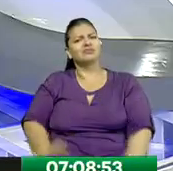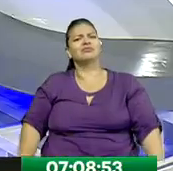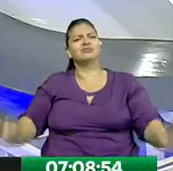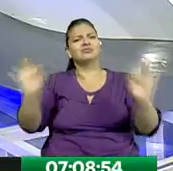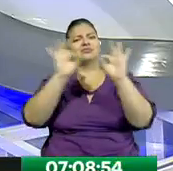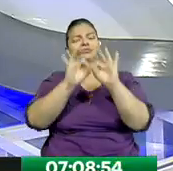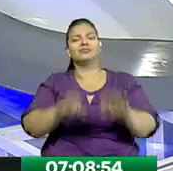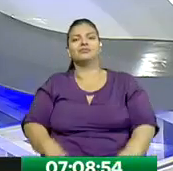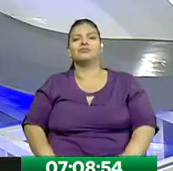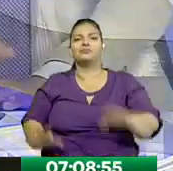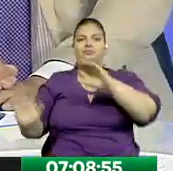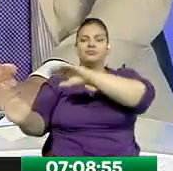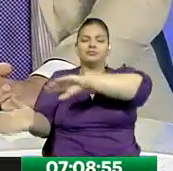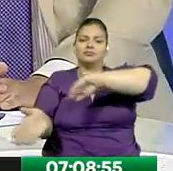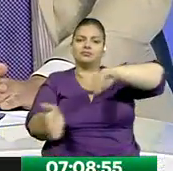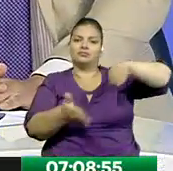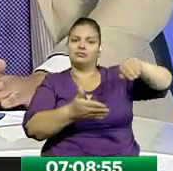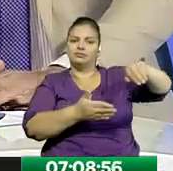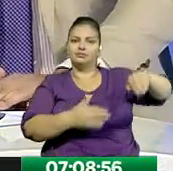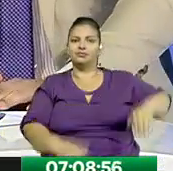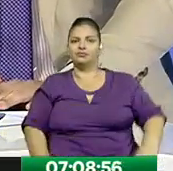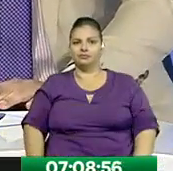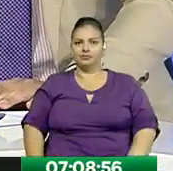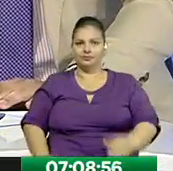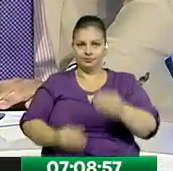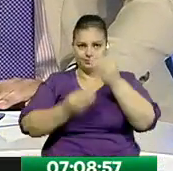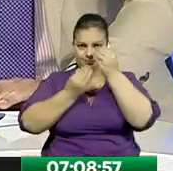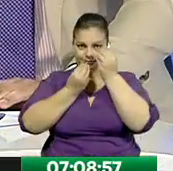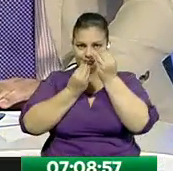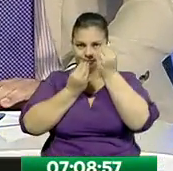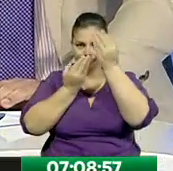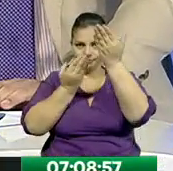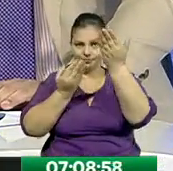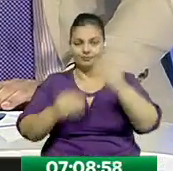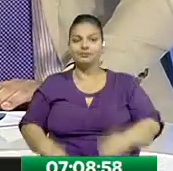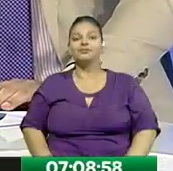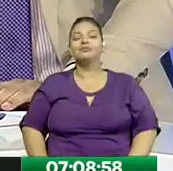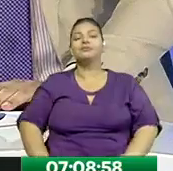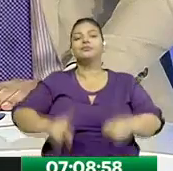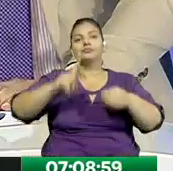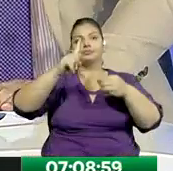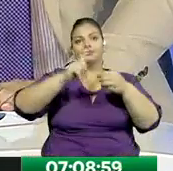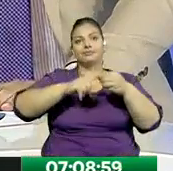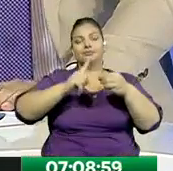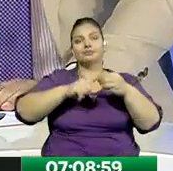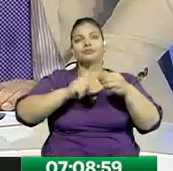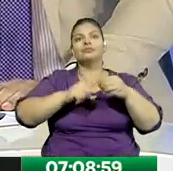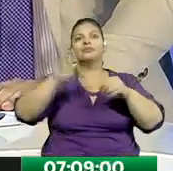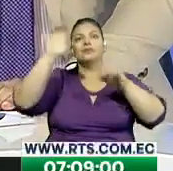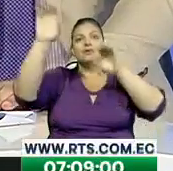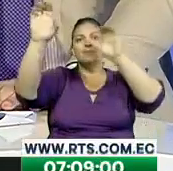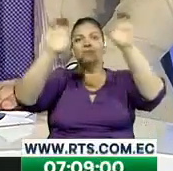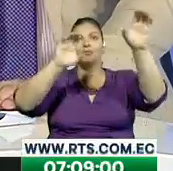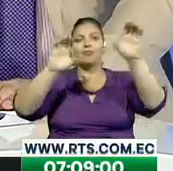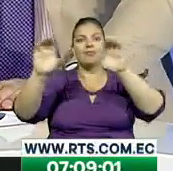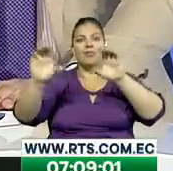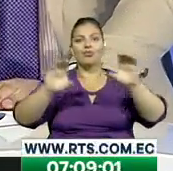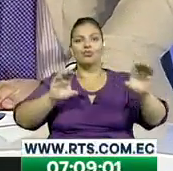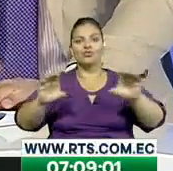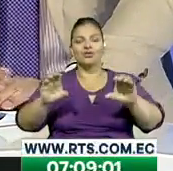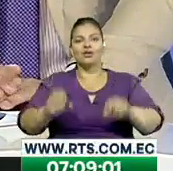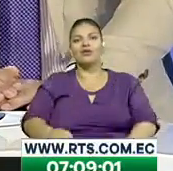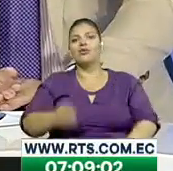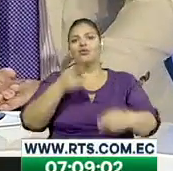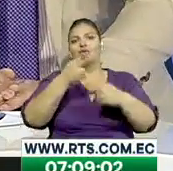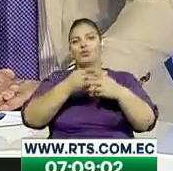Vamos a contar que desde tradiciones increíbles hasta experimentos científicos es lo que uno puede conocer a solo 200 metros